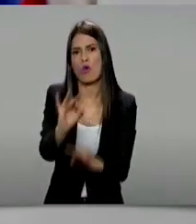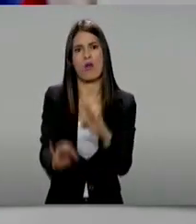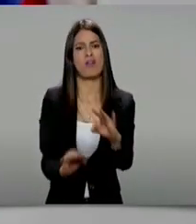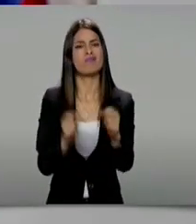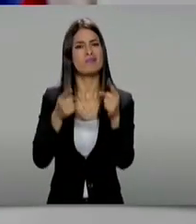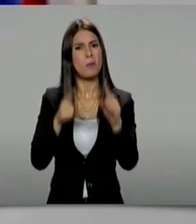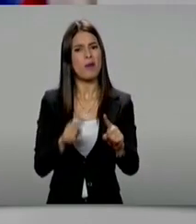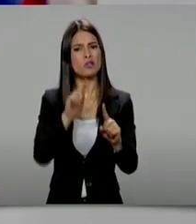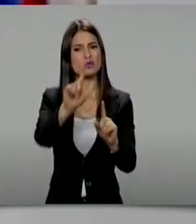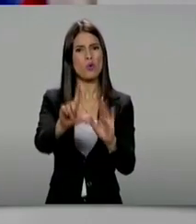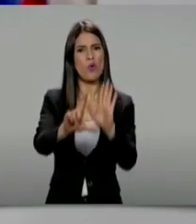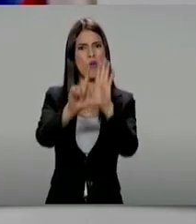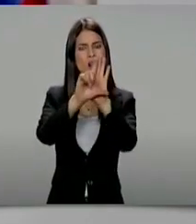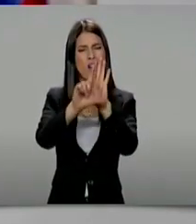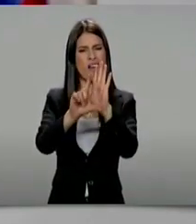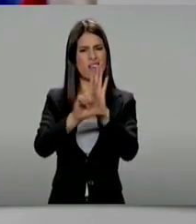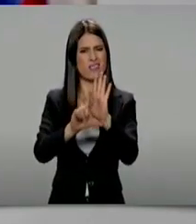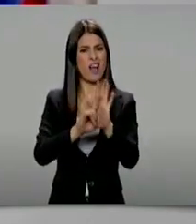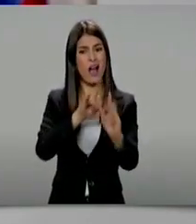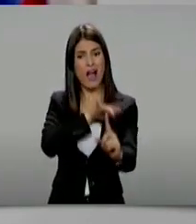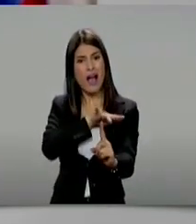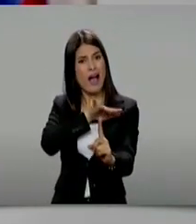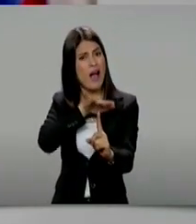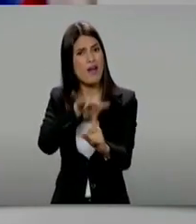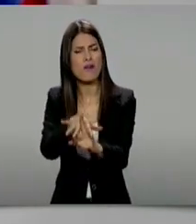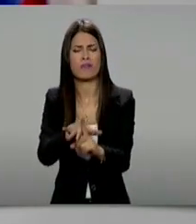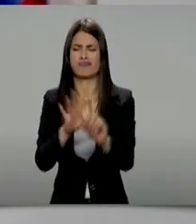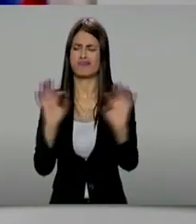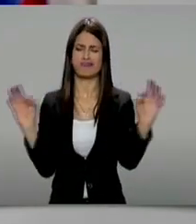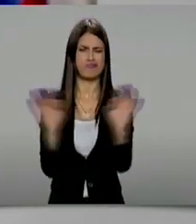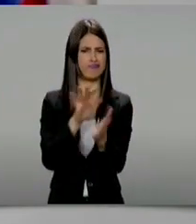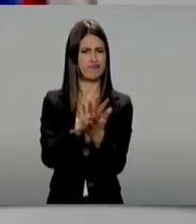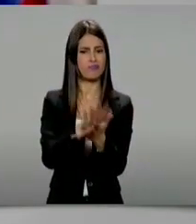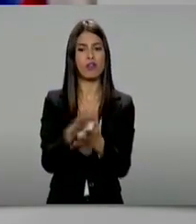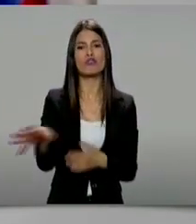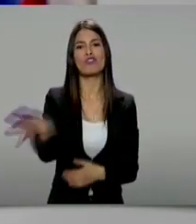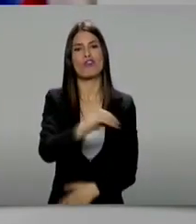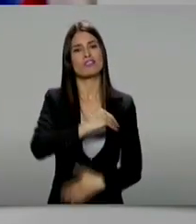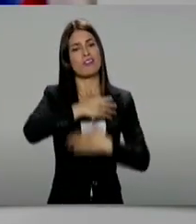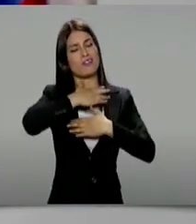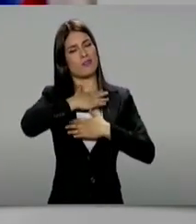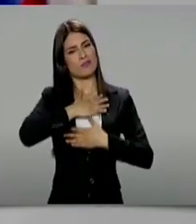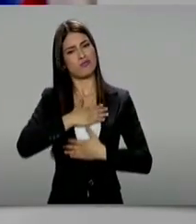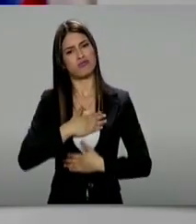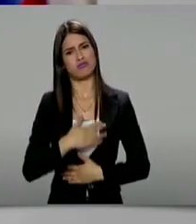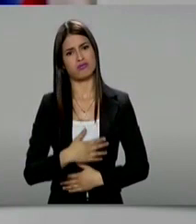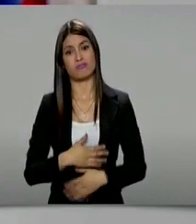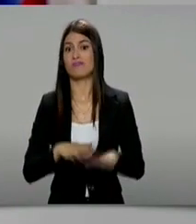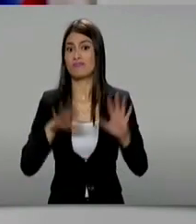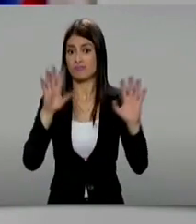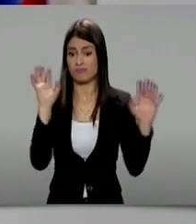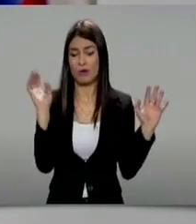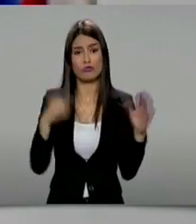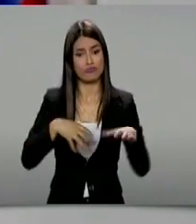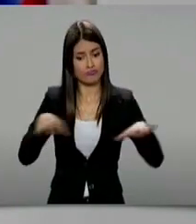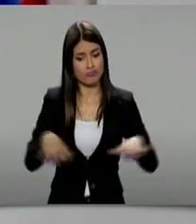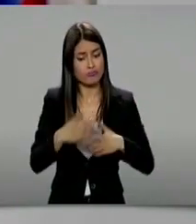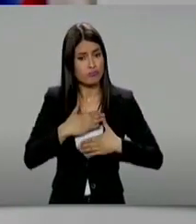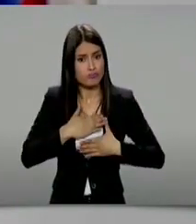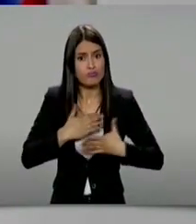jurídica esta solución dejó tranquilos a todos y es lo mínimo que podíamos hacer por